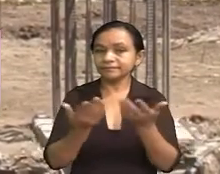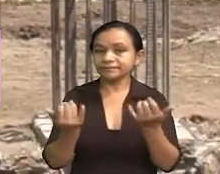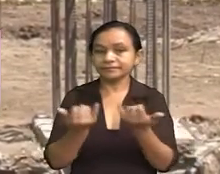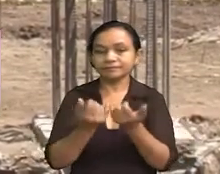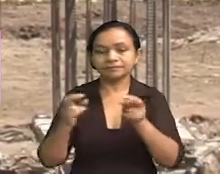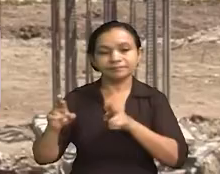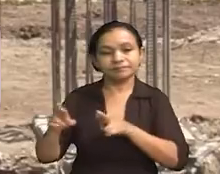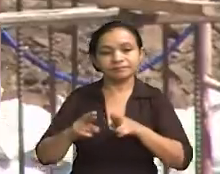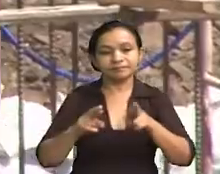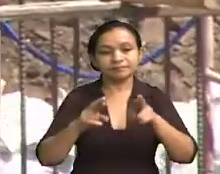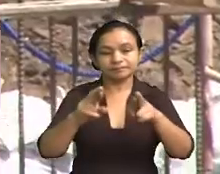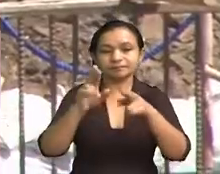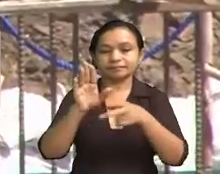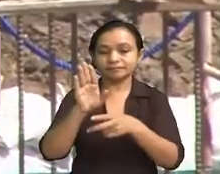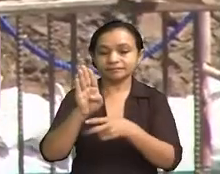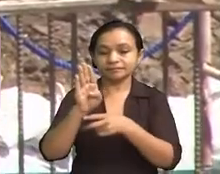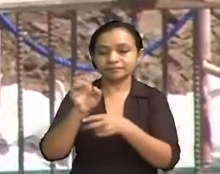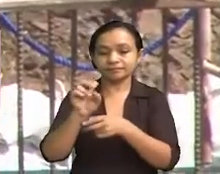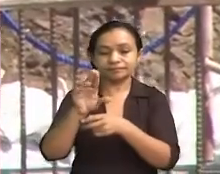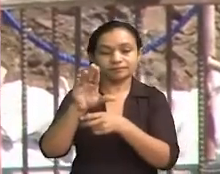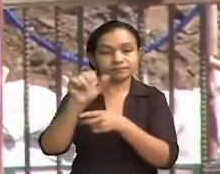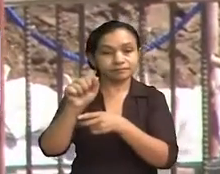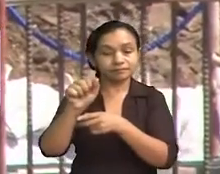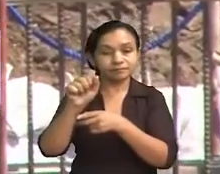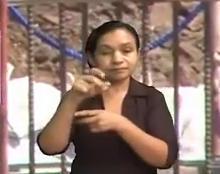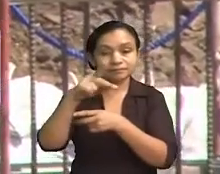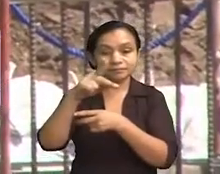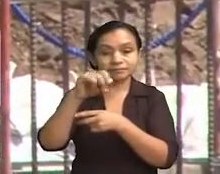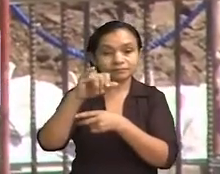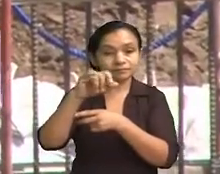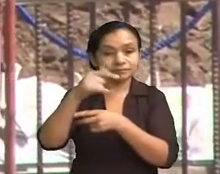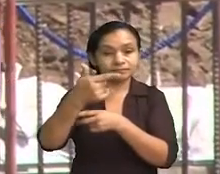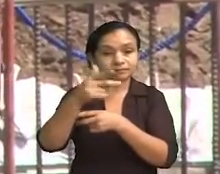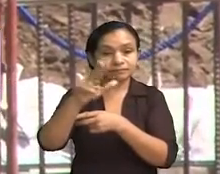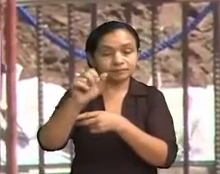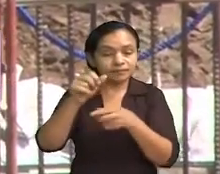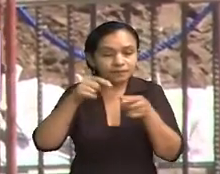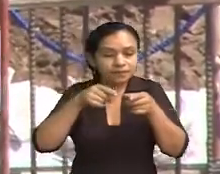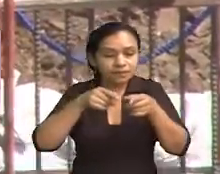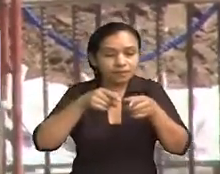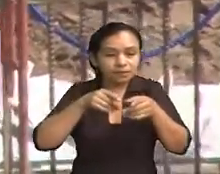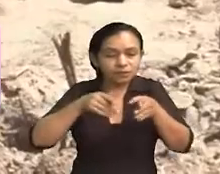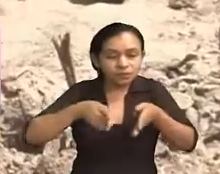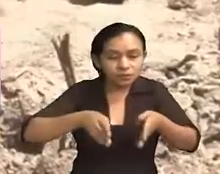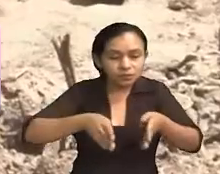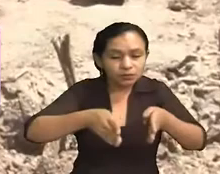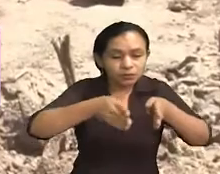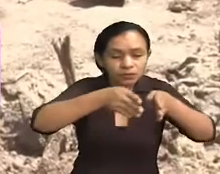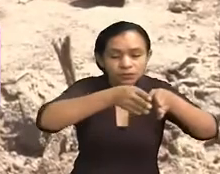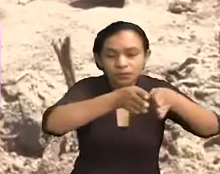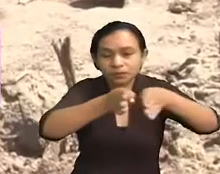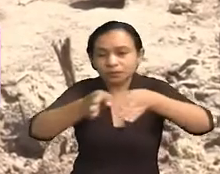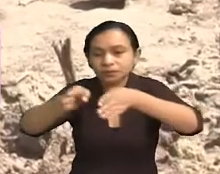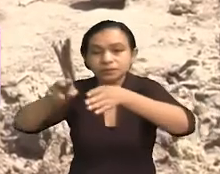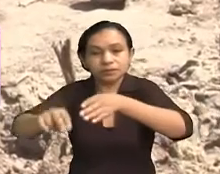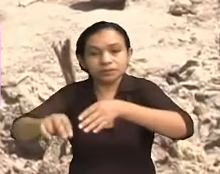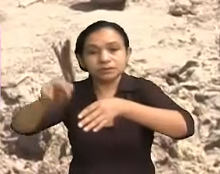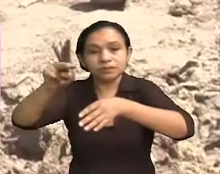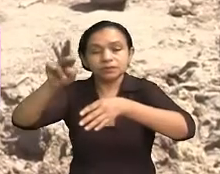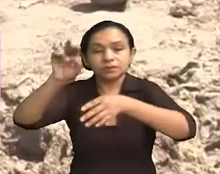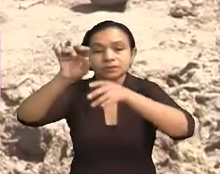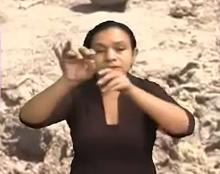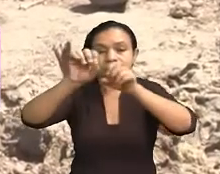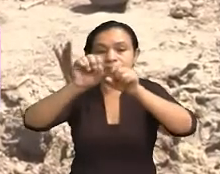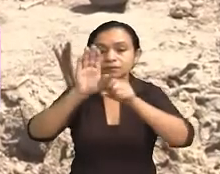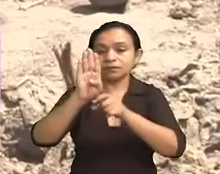Río Blanco o Canepaigua, que es un ramal de esa carretera que va para el Caribe Norte. Sí, sí. El Boquete